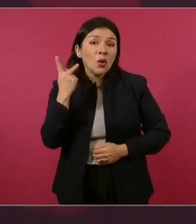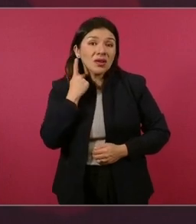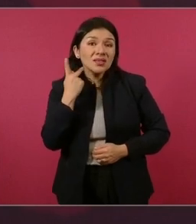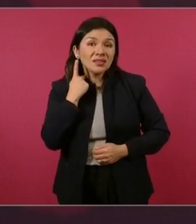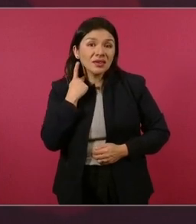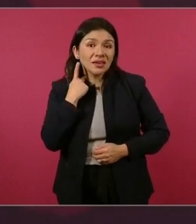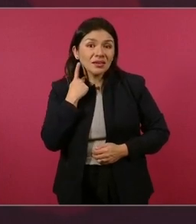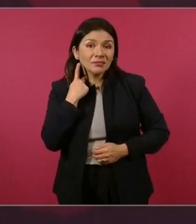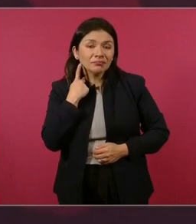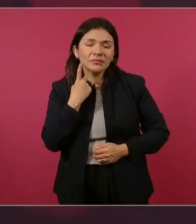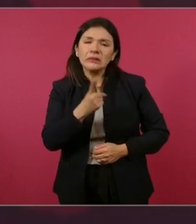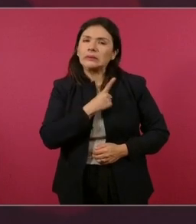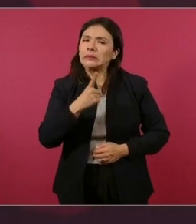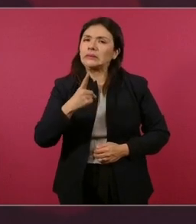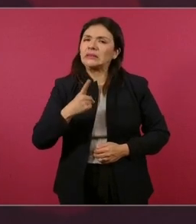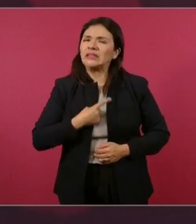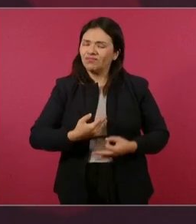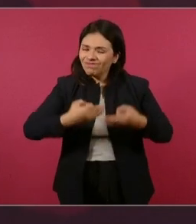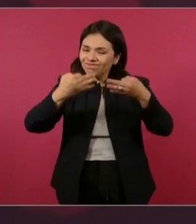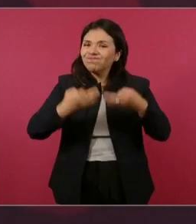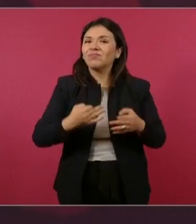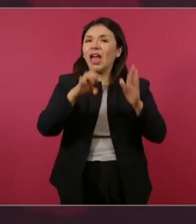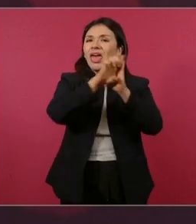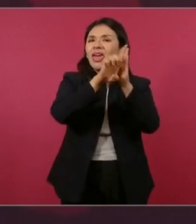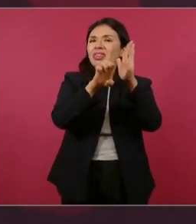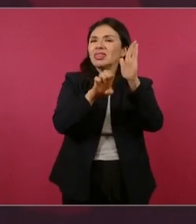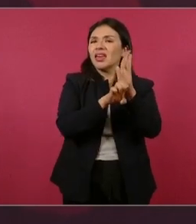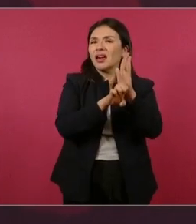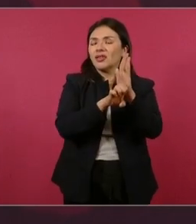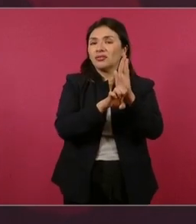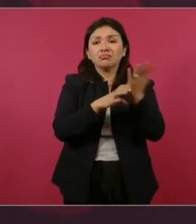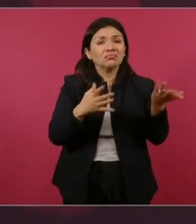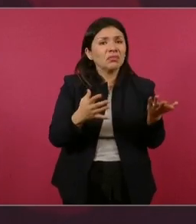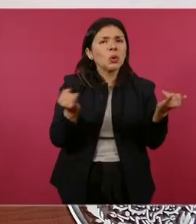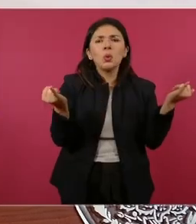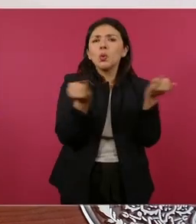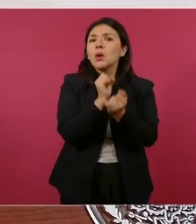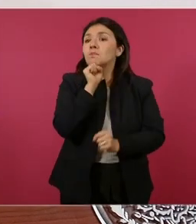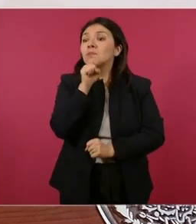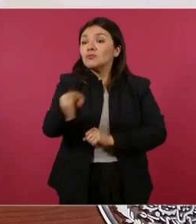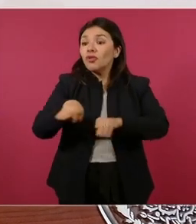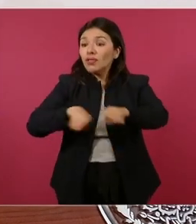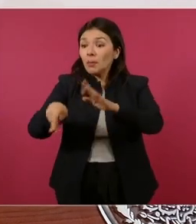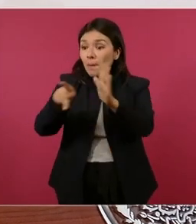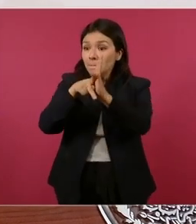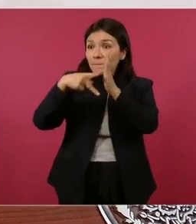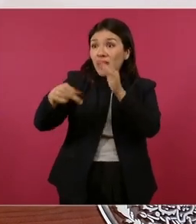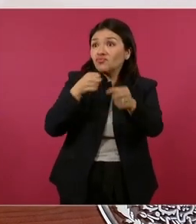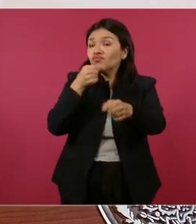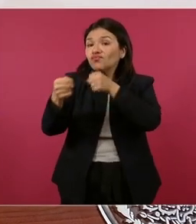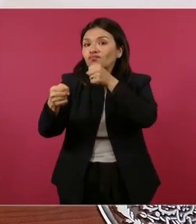debe ser imperativo ético y lo mismo el periodismo.